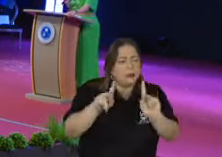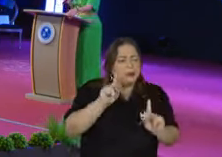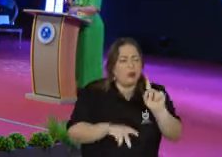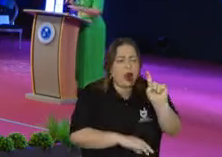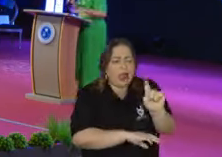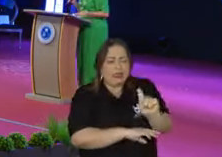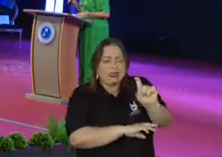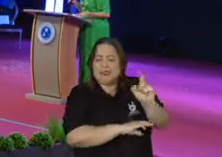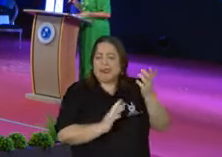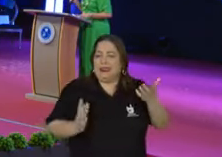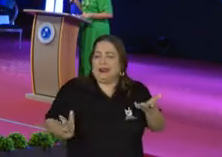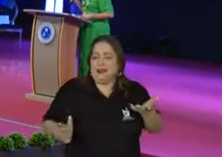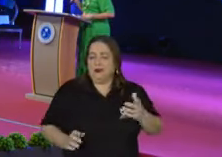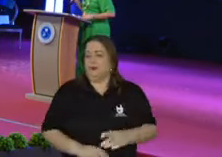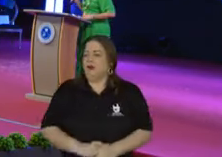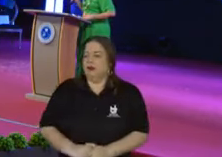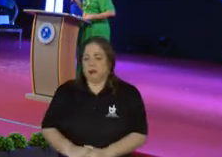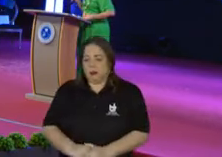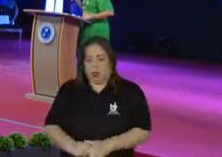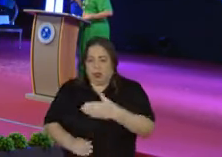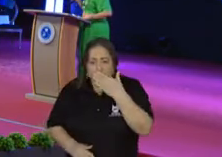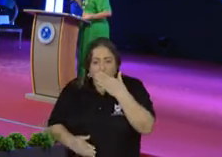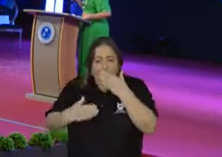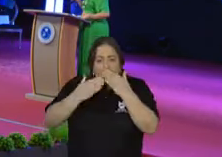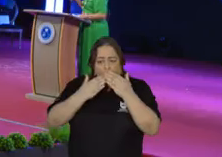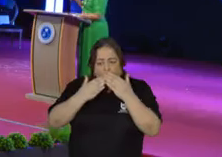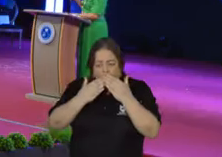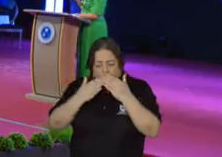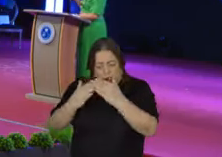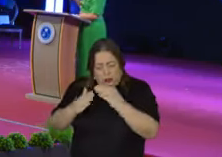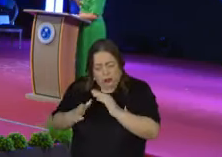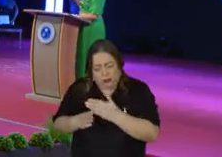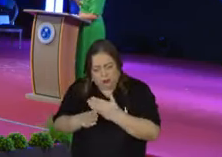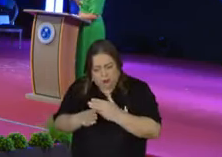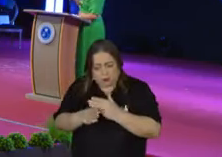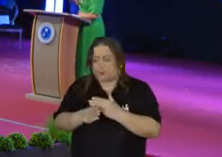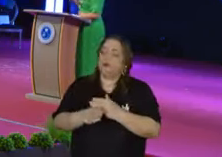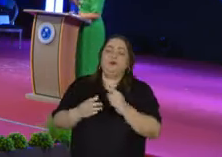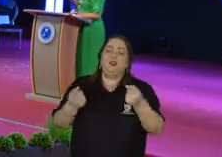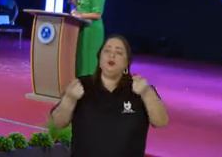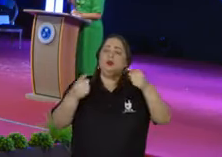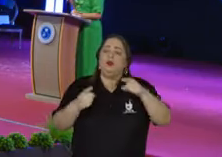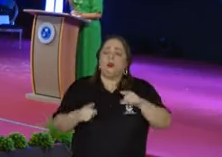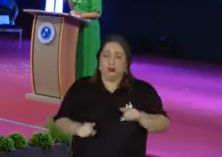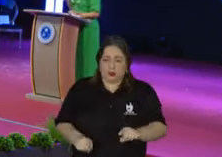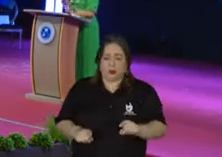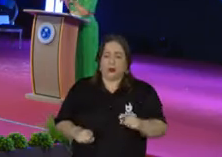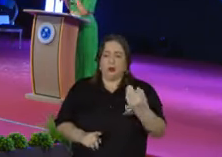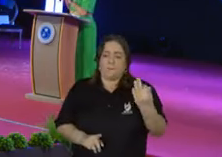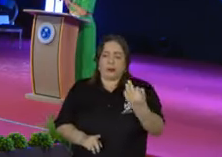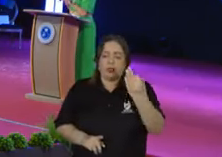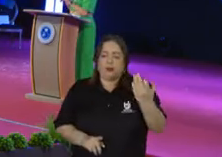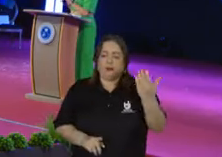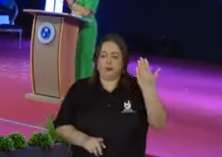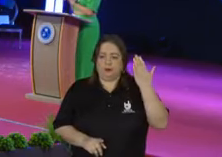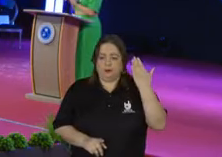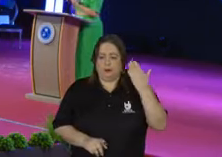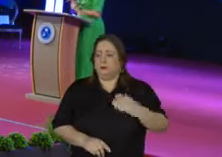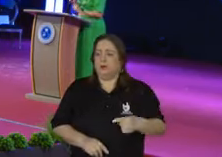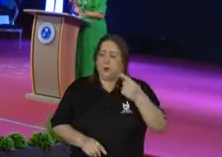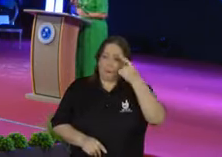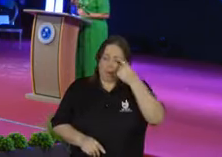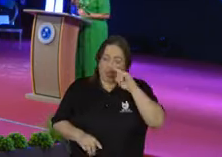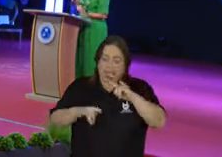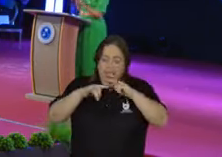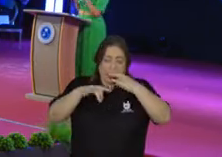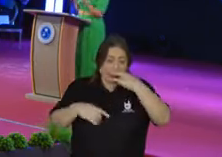bendecimos. Amén, gracias por compartir esas fotos y lo que ocurrió el viernes. Y para todos los niños hay retiro